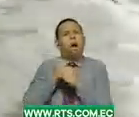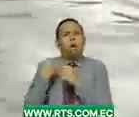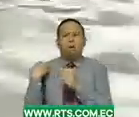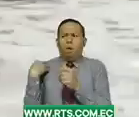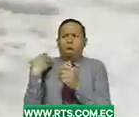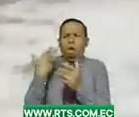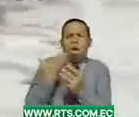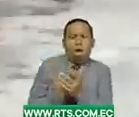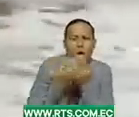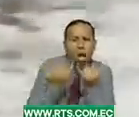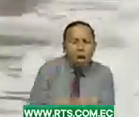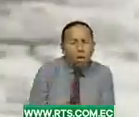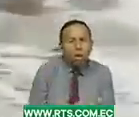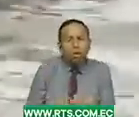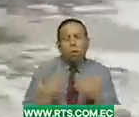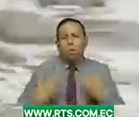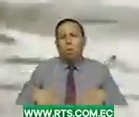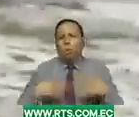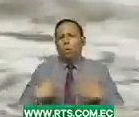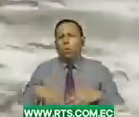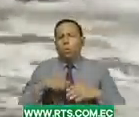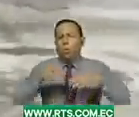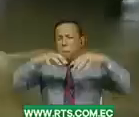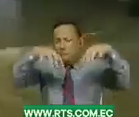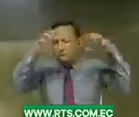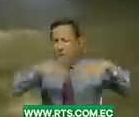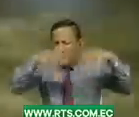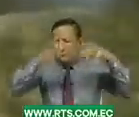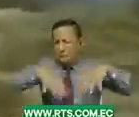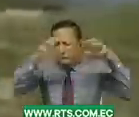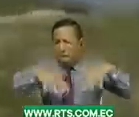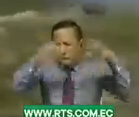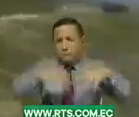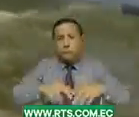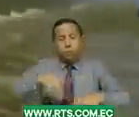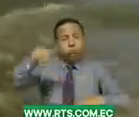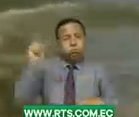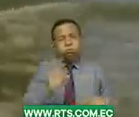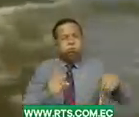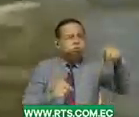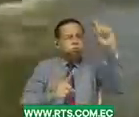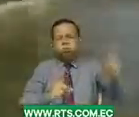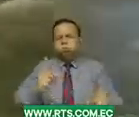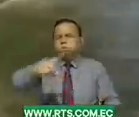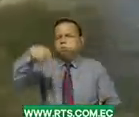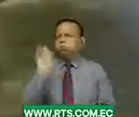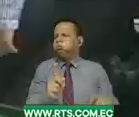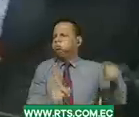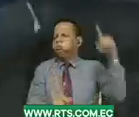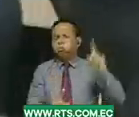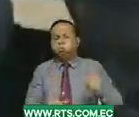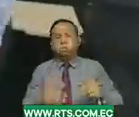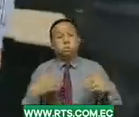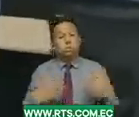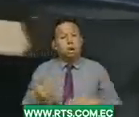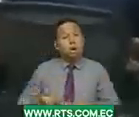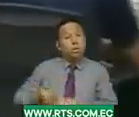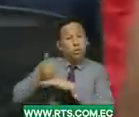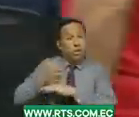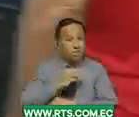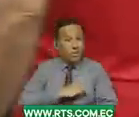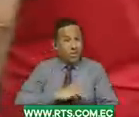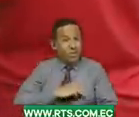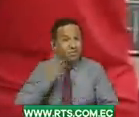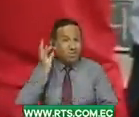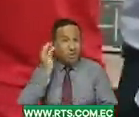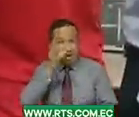no se había registrado una lluvia así de fuerte, acompañada de tormenta eléctrica. Lo dijo la alcaldesa Cintia Viteri en la sesión del